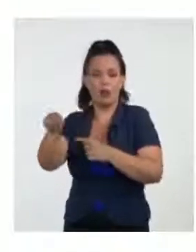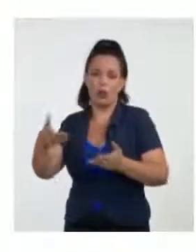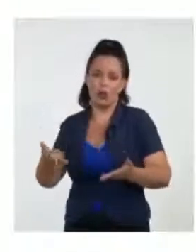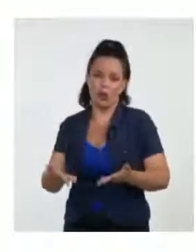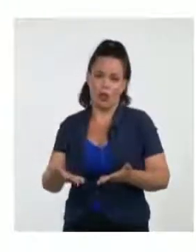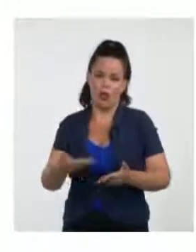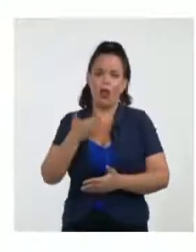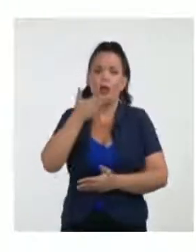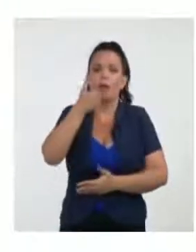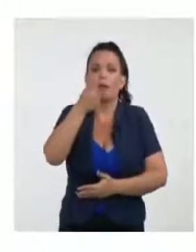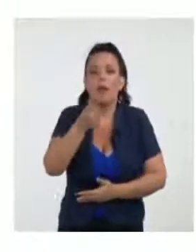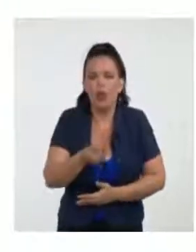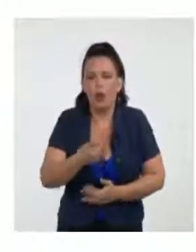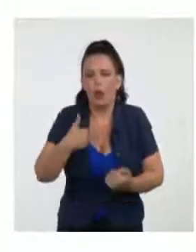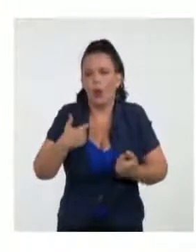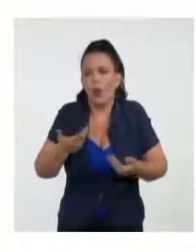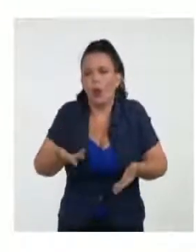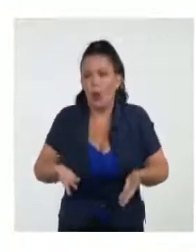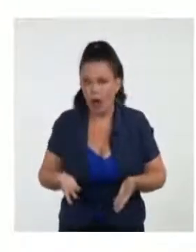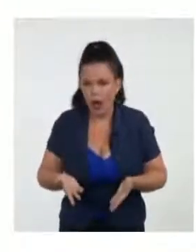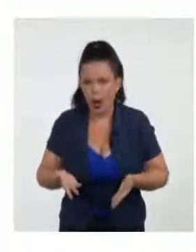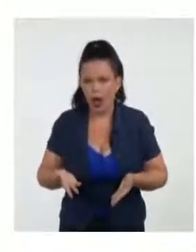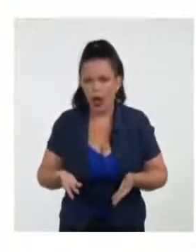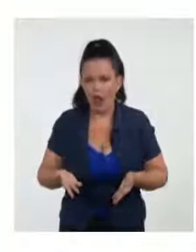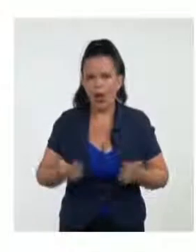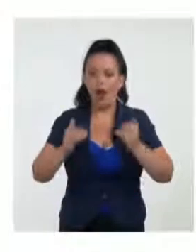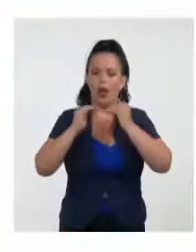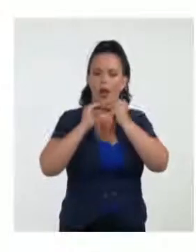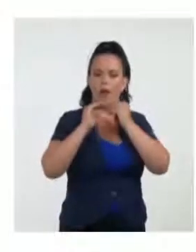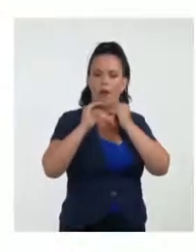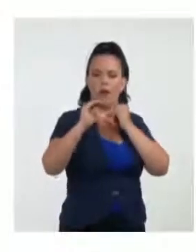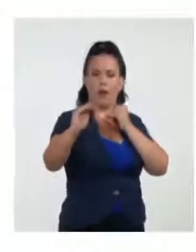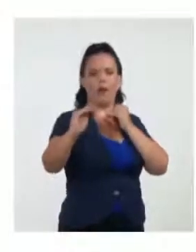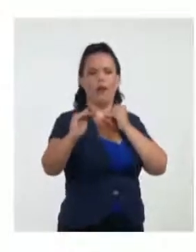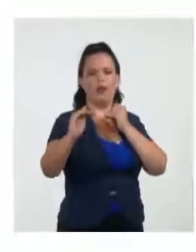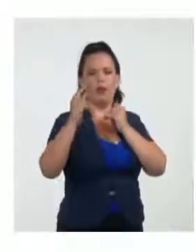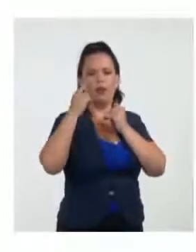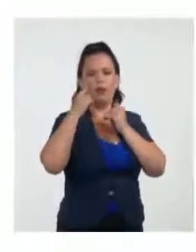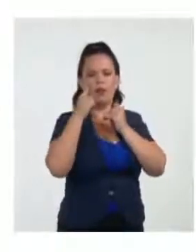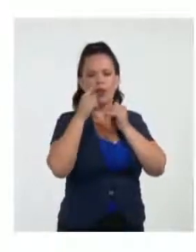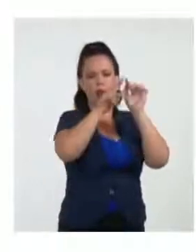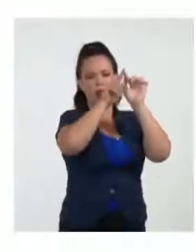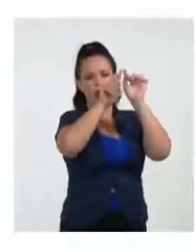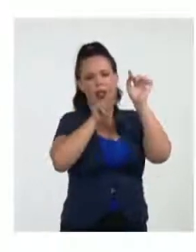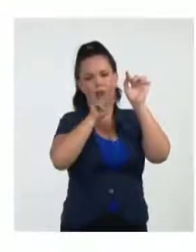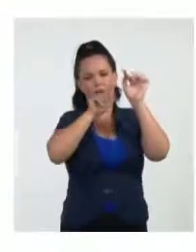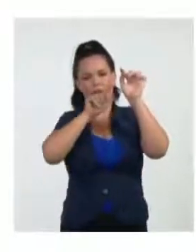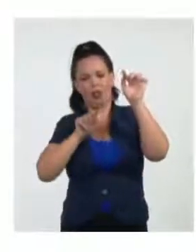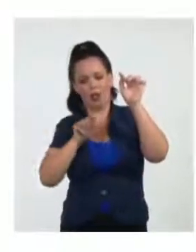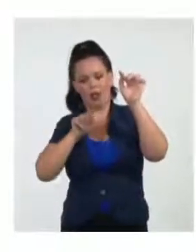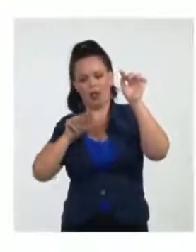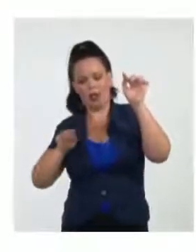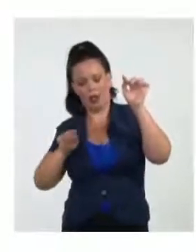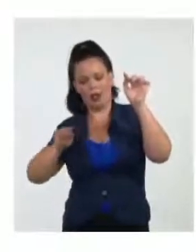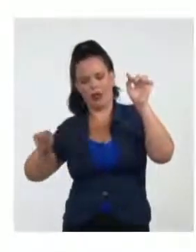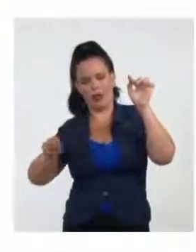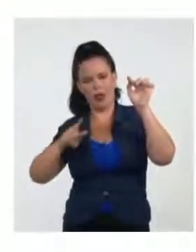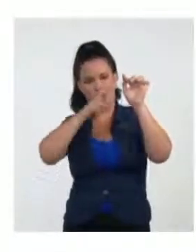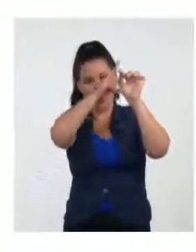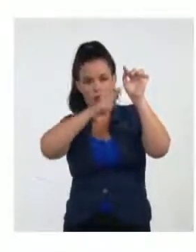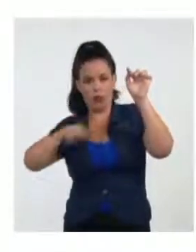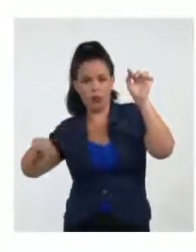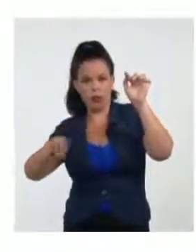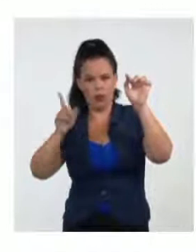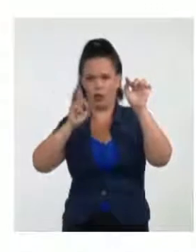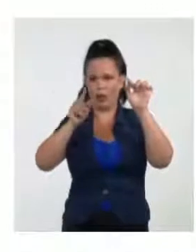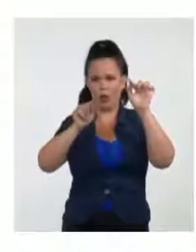podernos mantener en esa franja de líneas discontinuas que ahí están. Fíjense bien. A ver, ¿qué debe pasar a corto plazo para